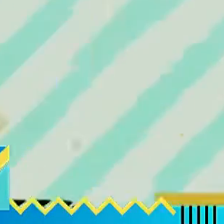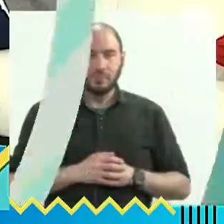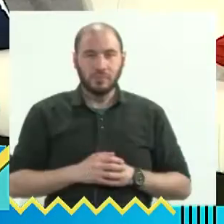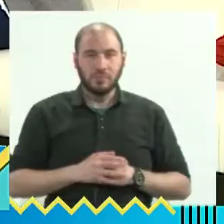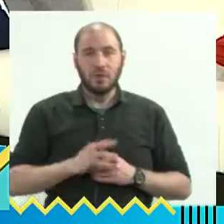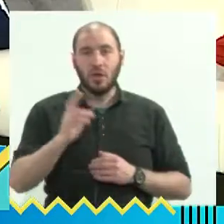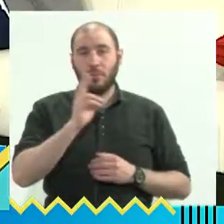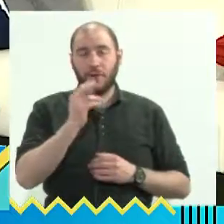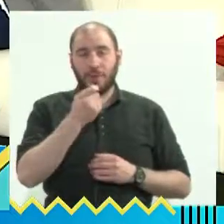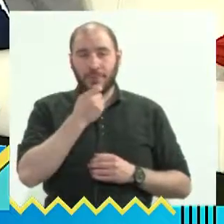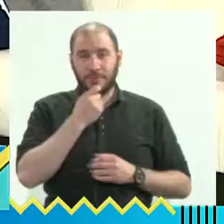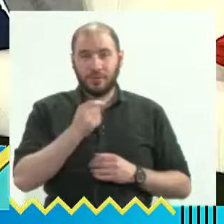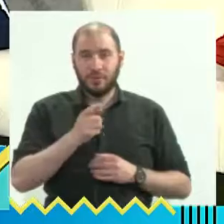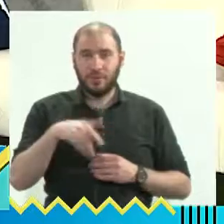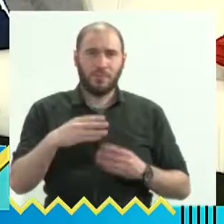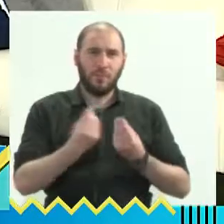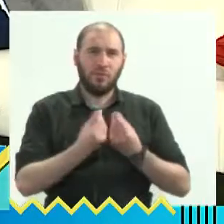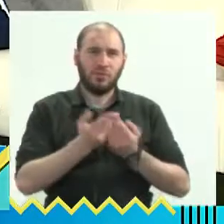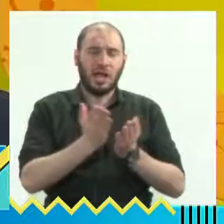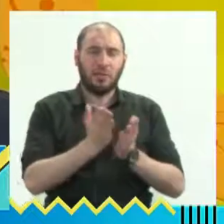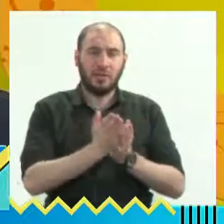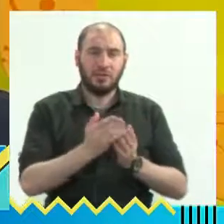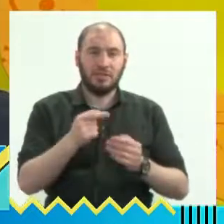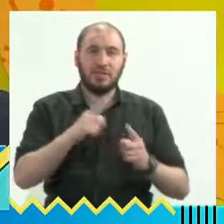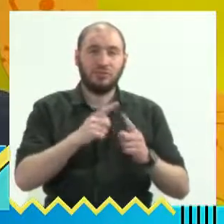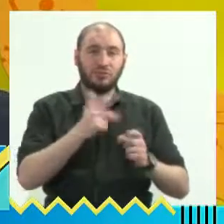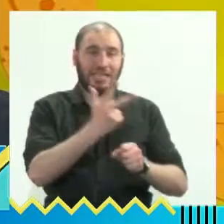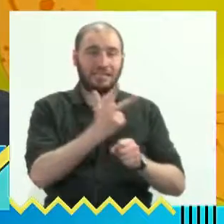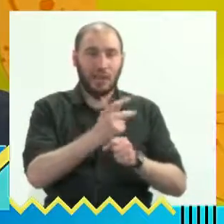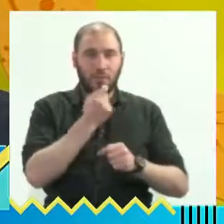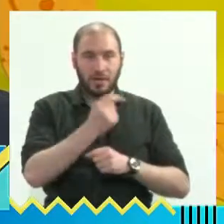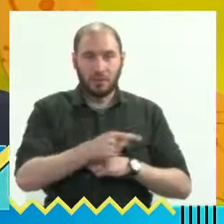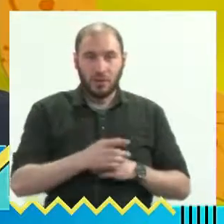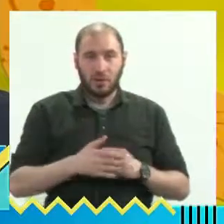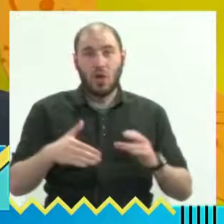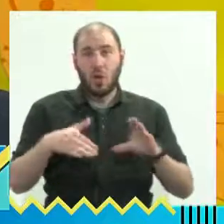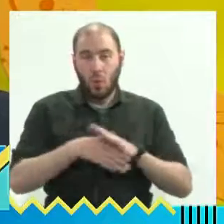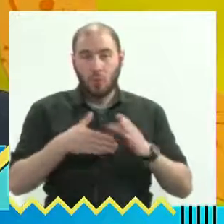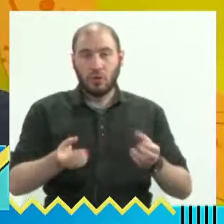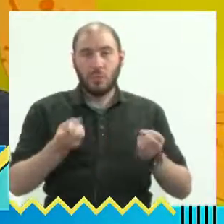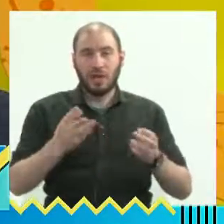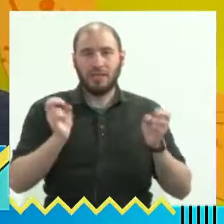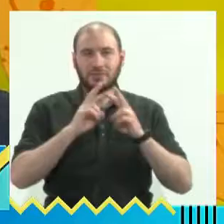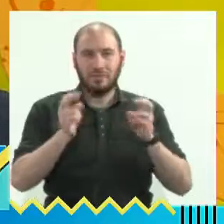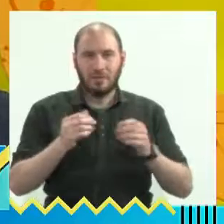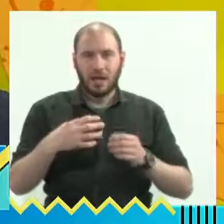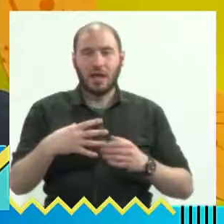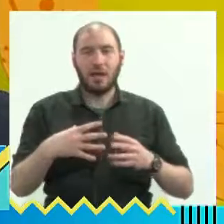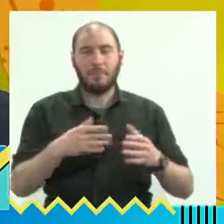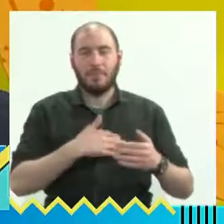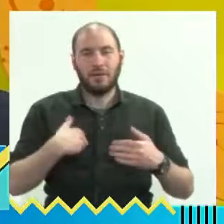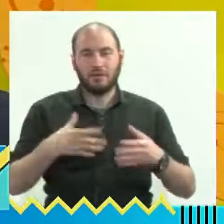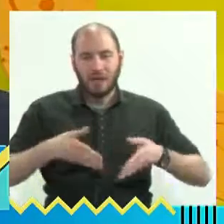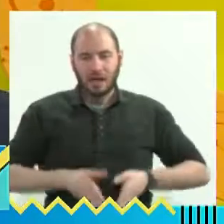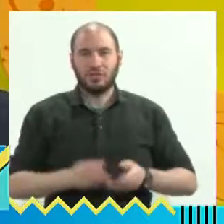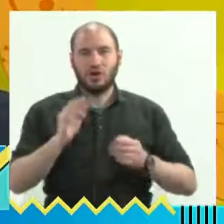las mujeres somos la mayoría de las estudiantes en los institutos terciarios, por ejemplo, justamente por lo que tiene que ver con la maternidad y por todos